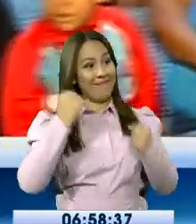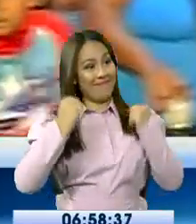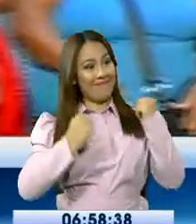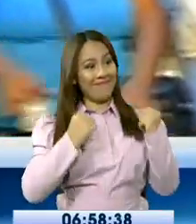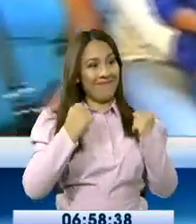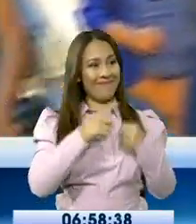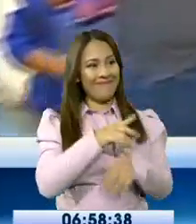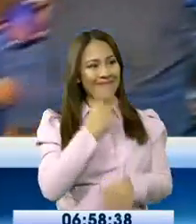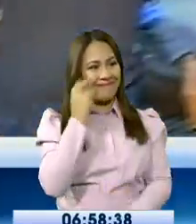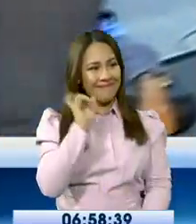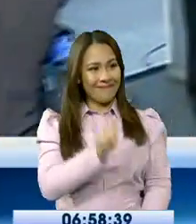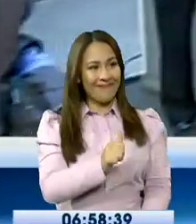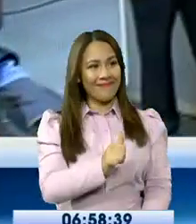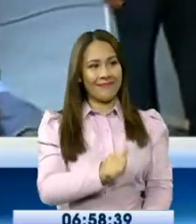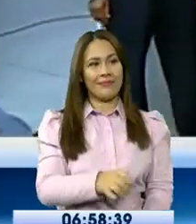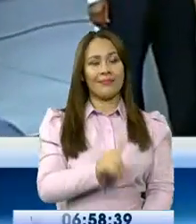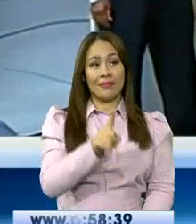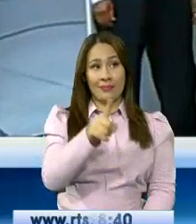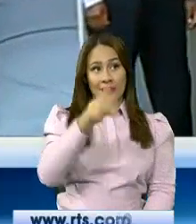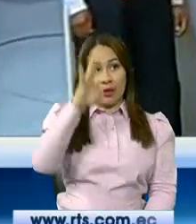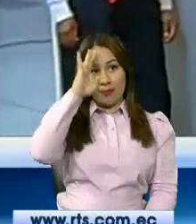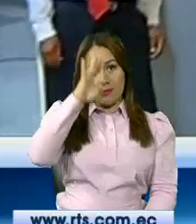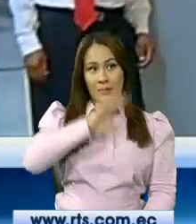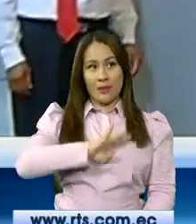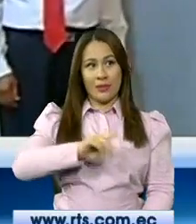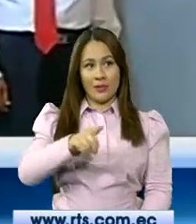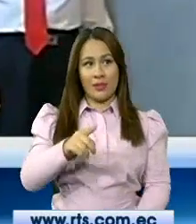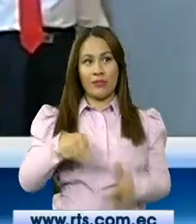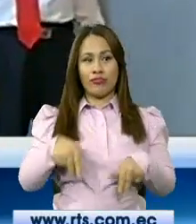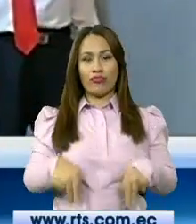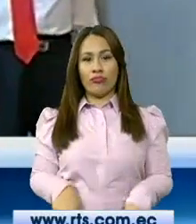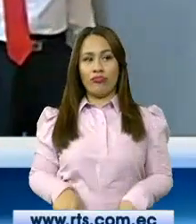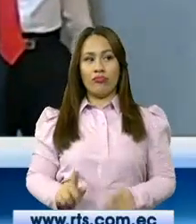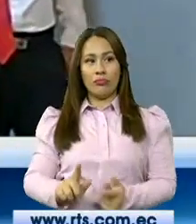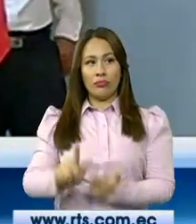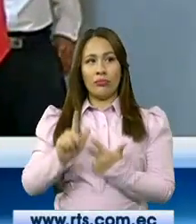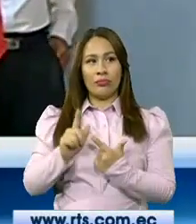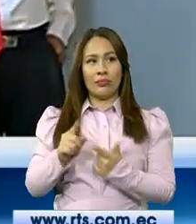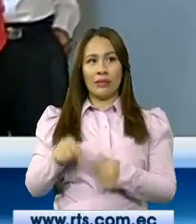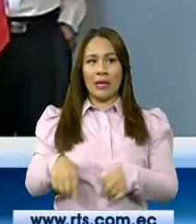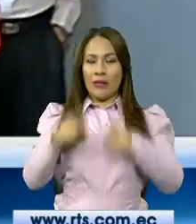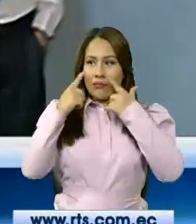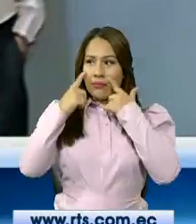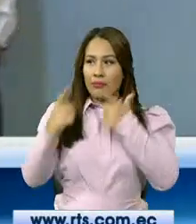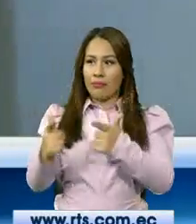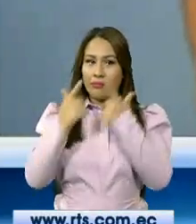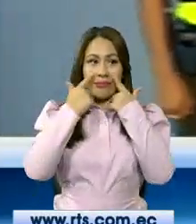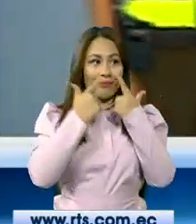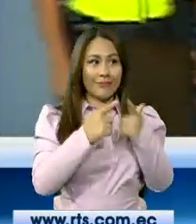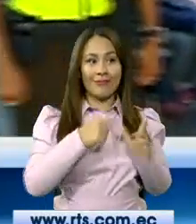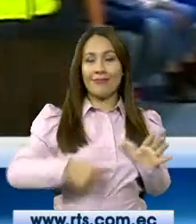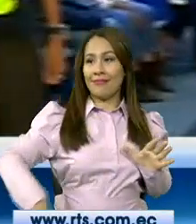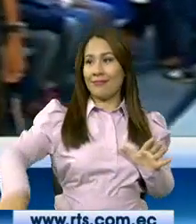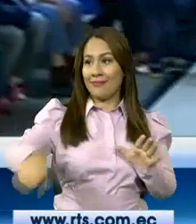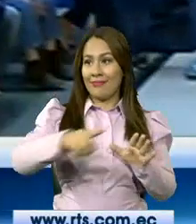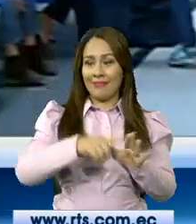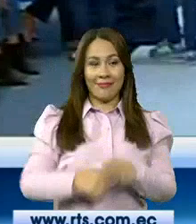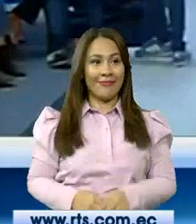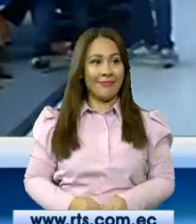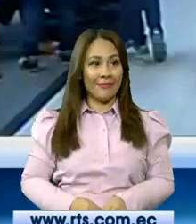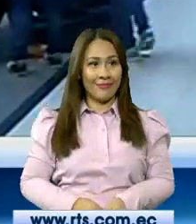también. Claro, aquí está el agente de la Policía Nacional, firme, gallardo, aquí, velando por la seguridad de los usuarios.